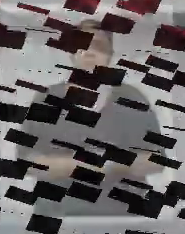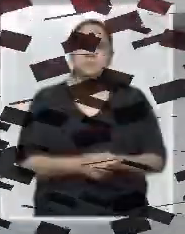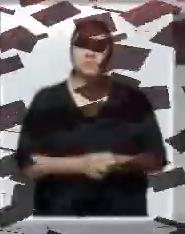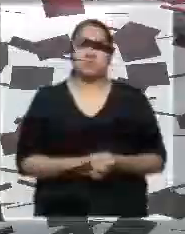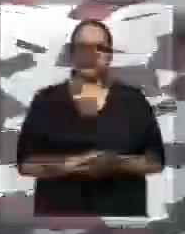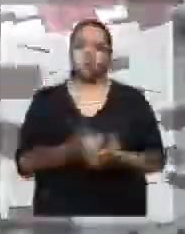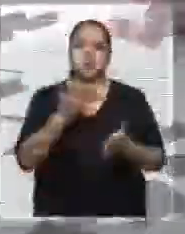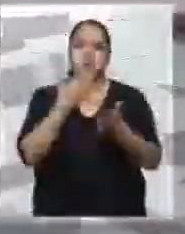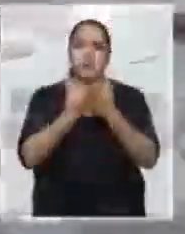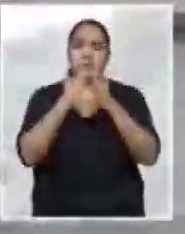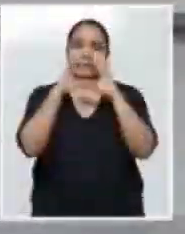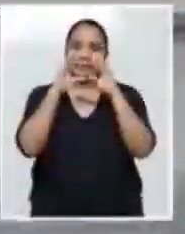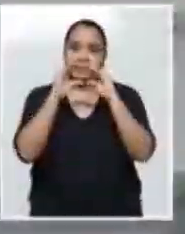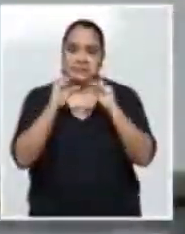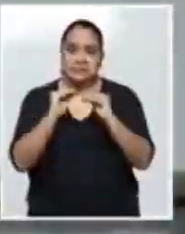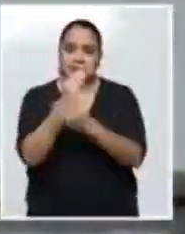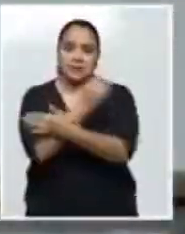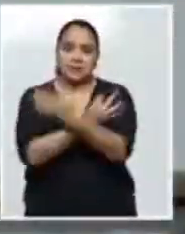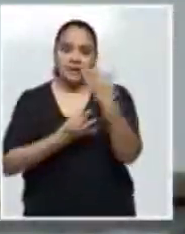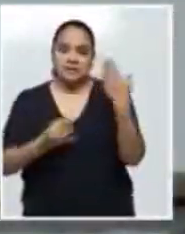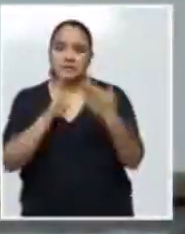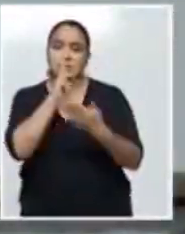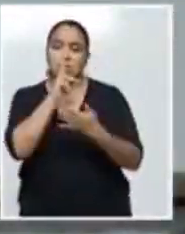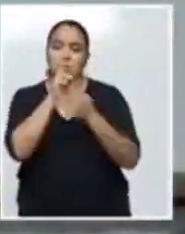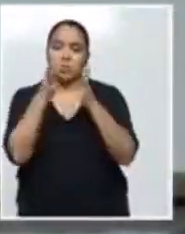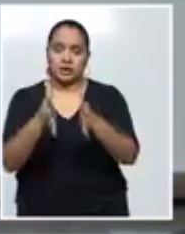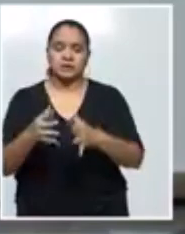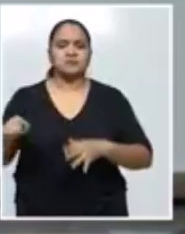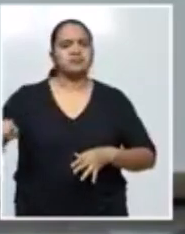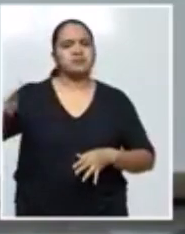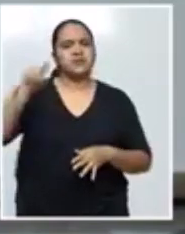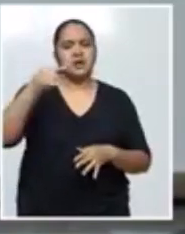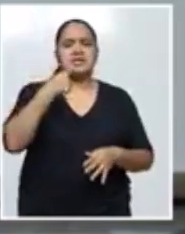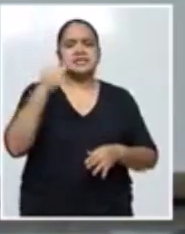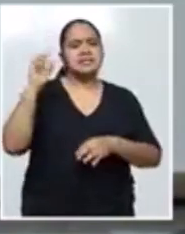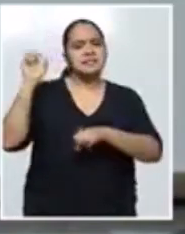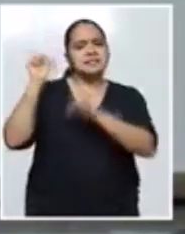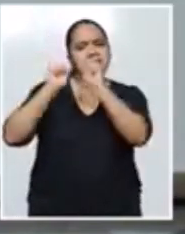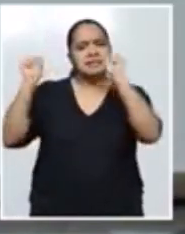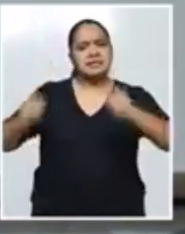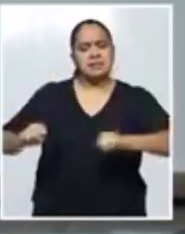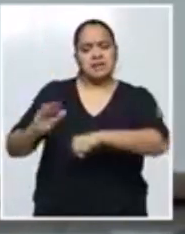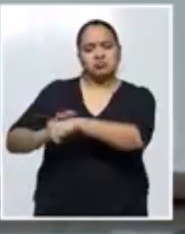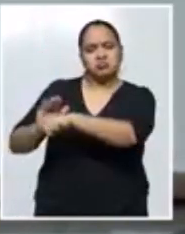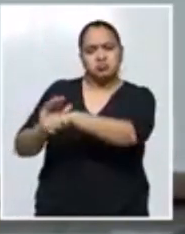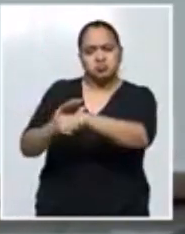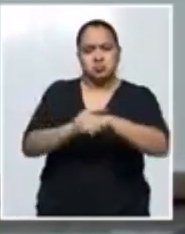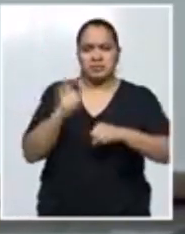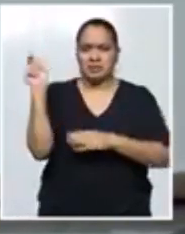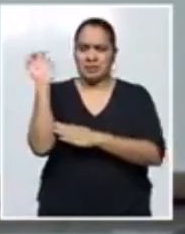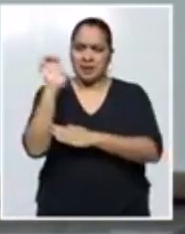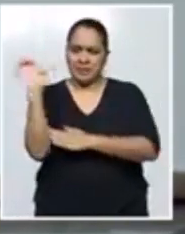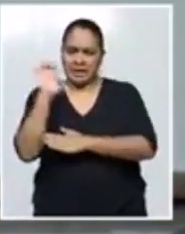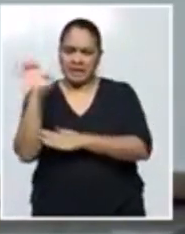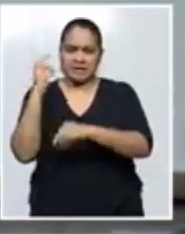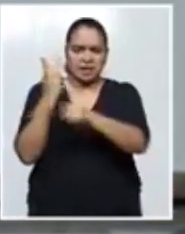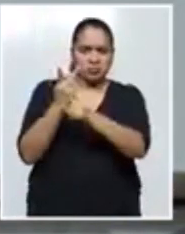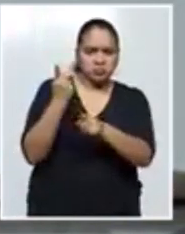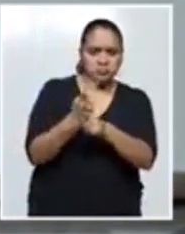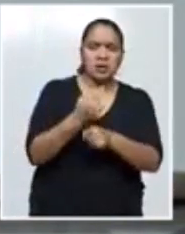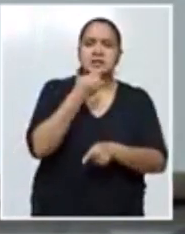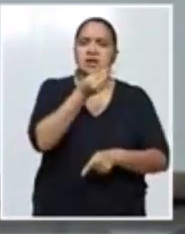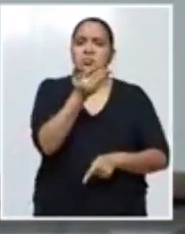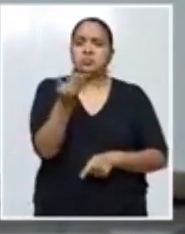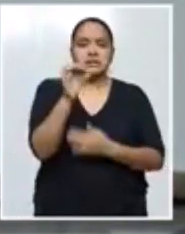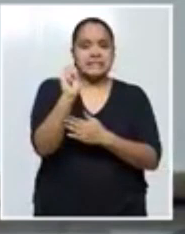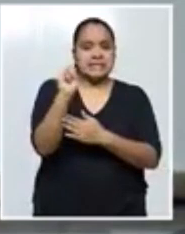a última hora el sistema nacional de gestión de riesgos sinager a solicitud de